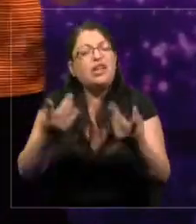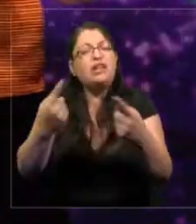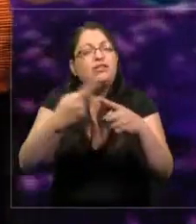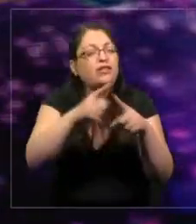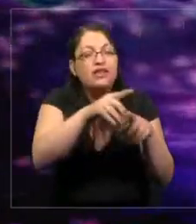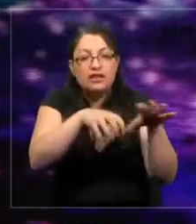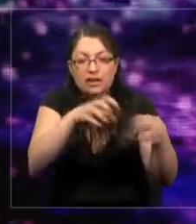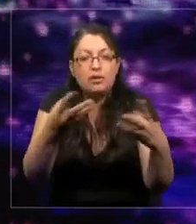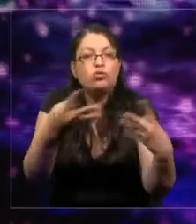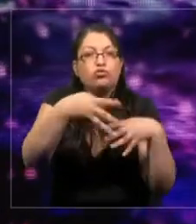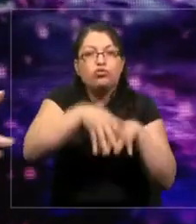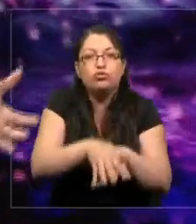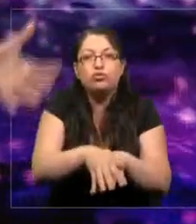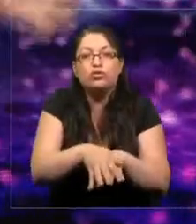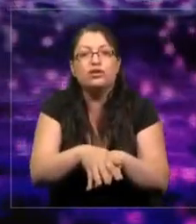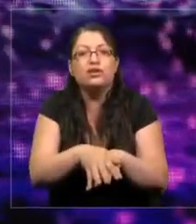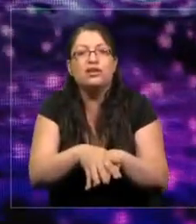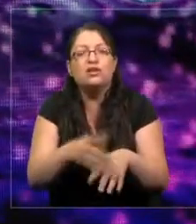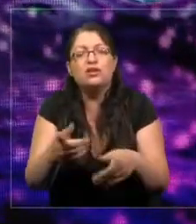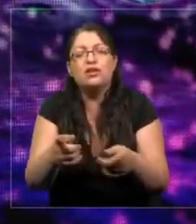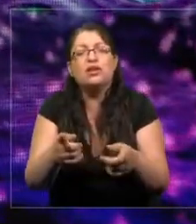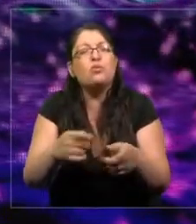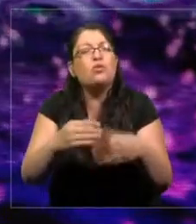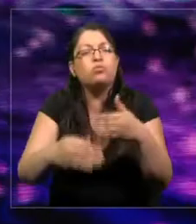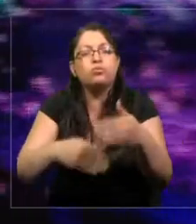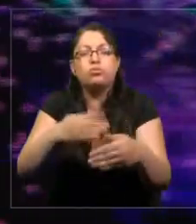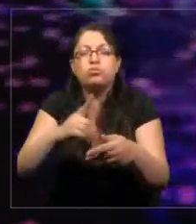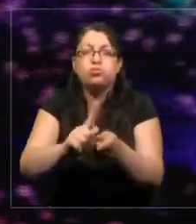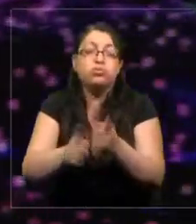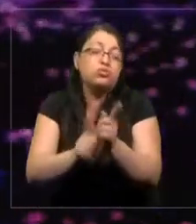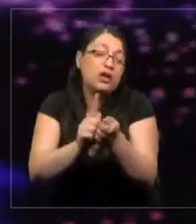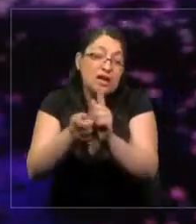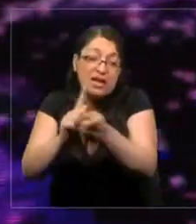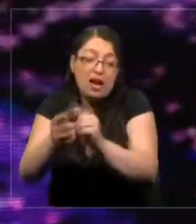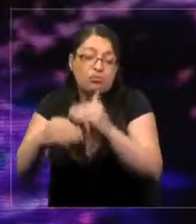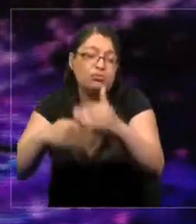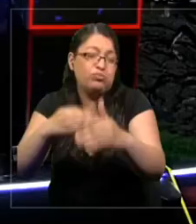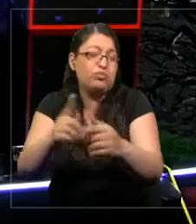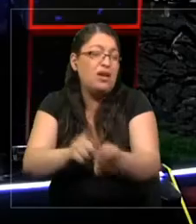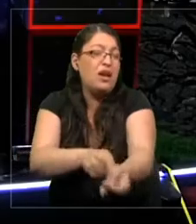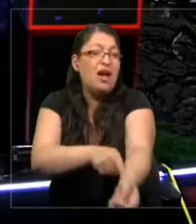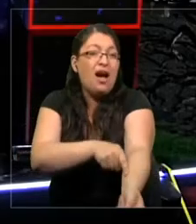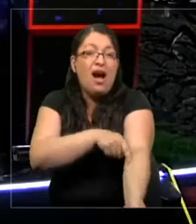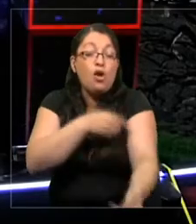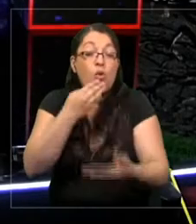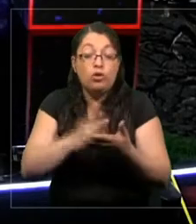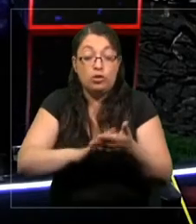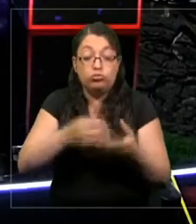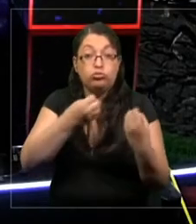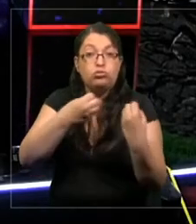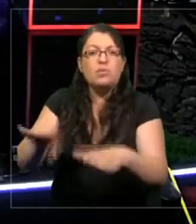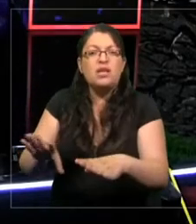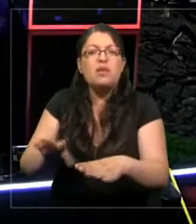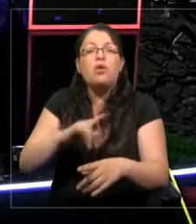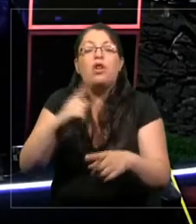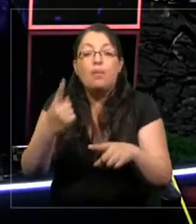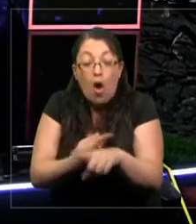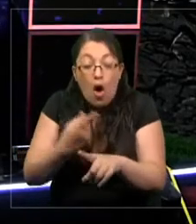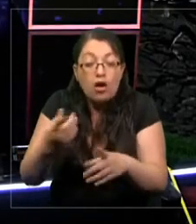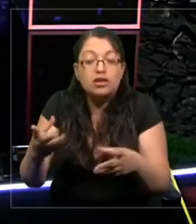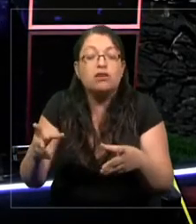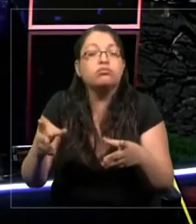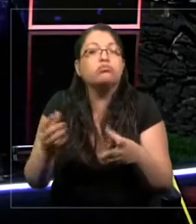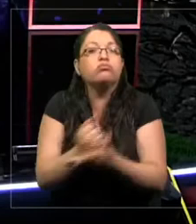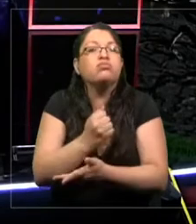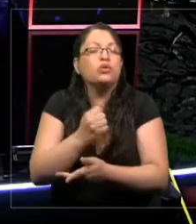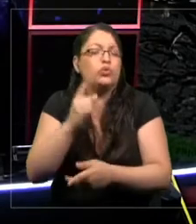ecosistemas son productos de largos procesos evolutivos y por lo tanto una vez que se pierden es muy difícil recuperarlo y tenemos